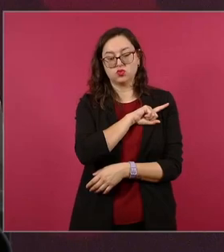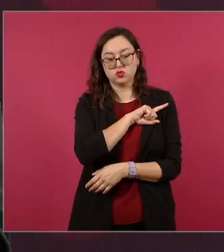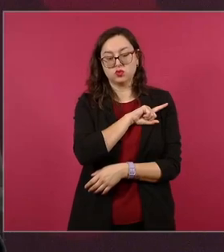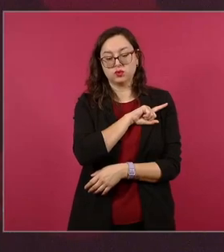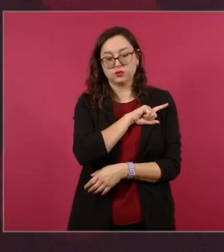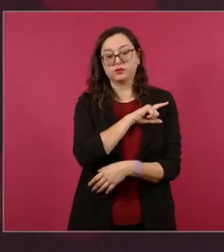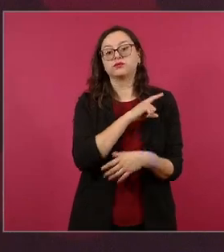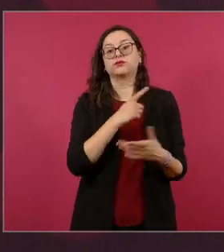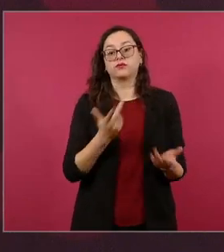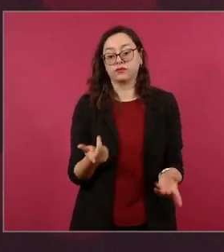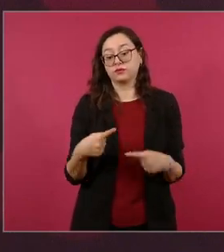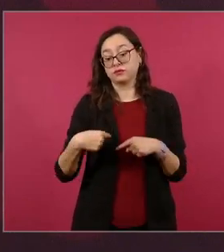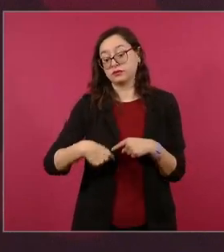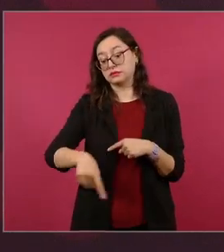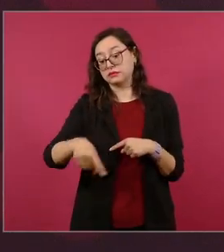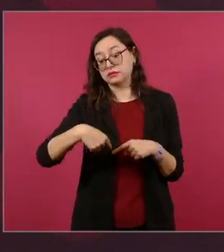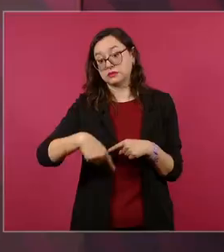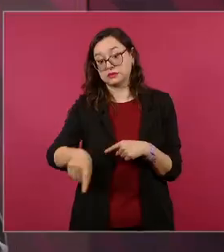en septiembre